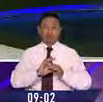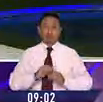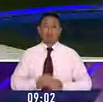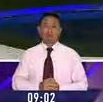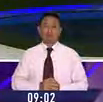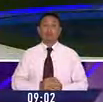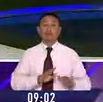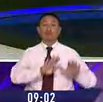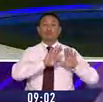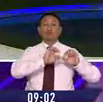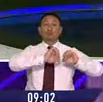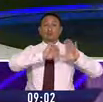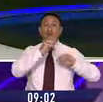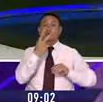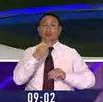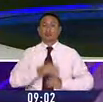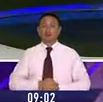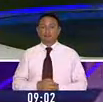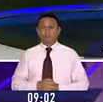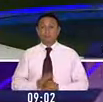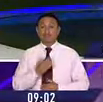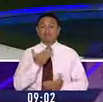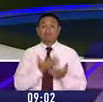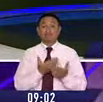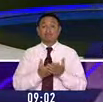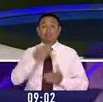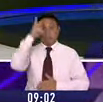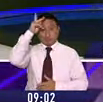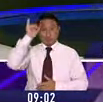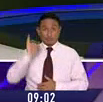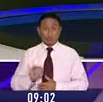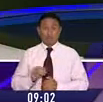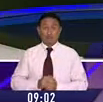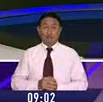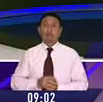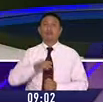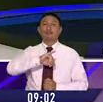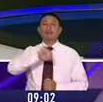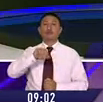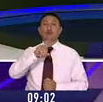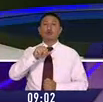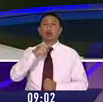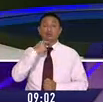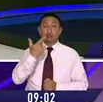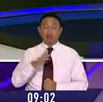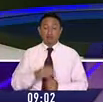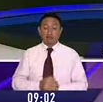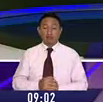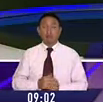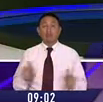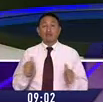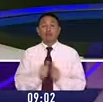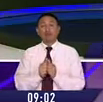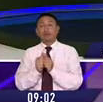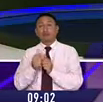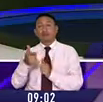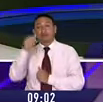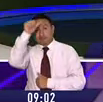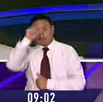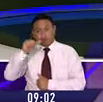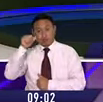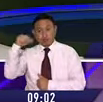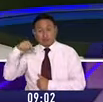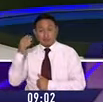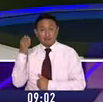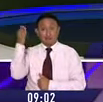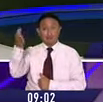estudios, 9:02. Muy bien, gracias a Priscila Cadena. Juan Zapata está dando declaraciones. Vamos ahora con Adriana Rojas,